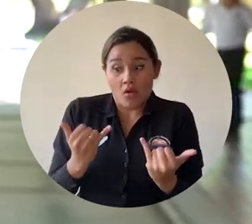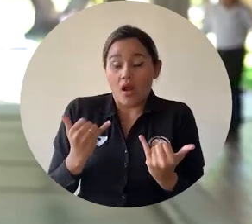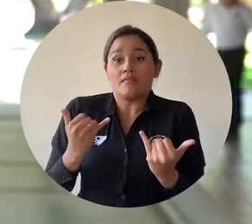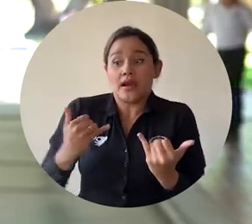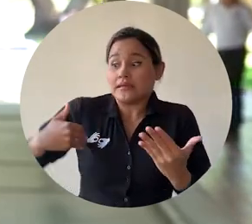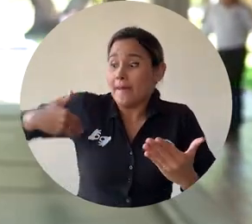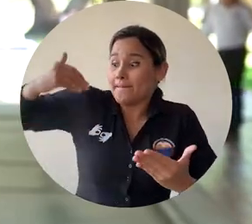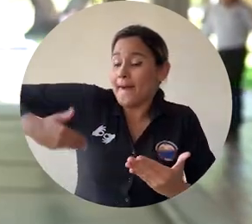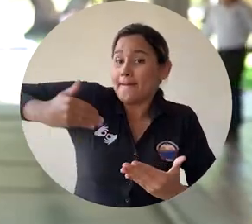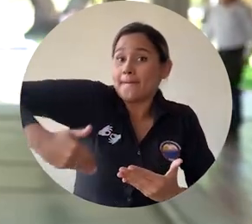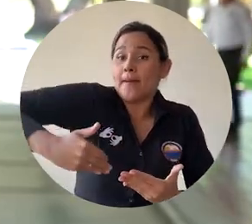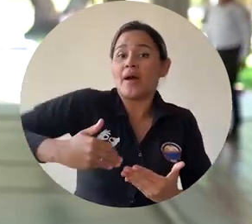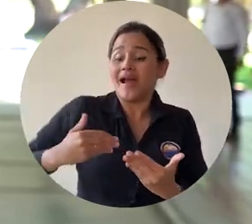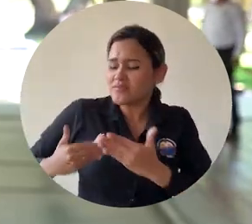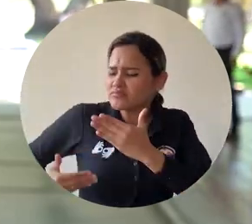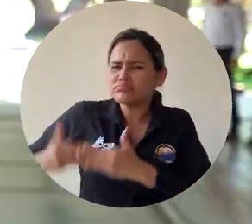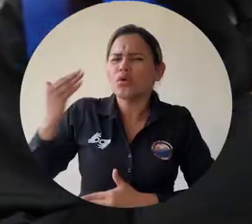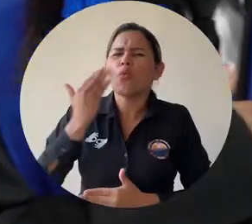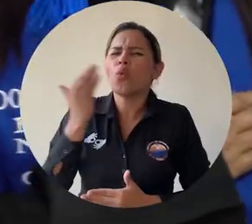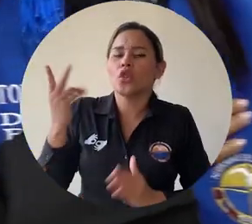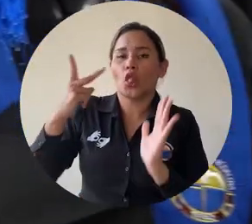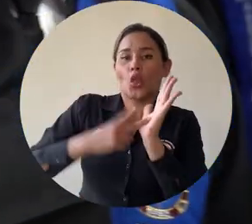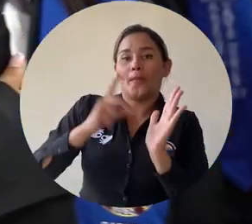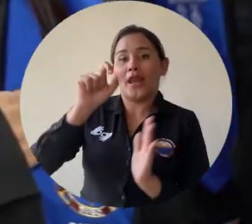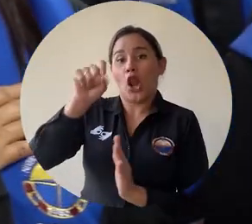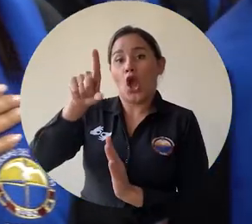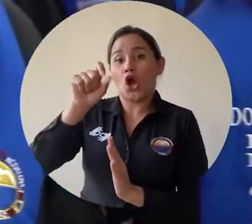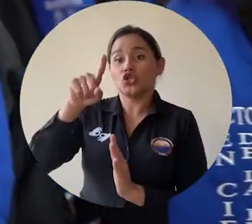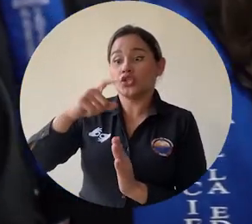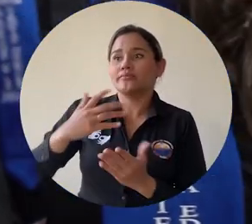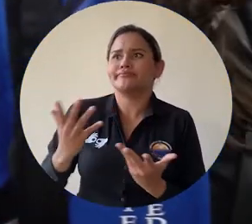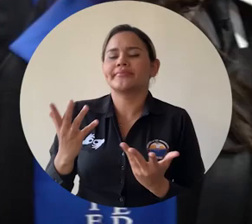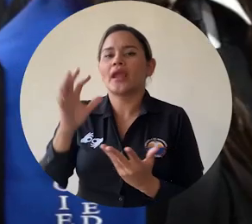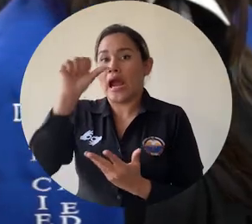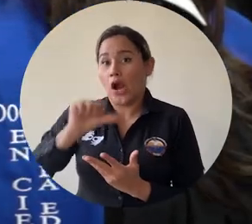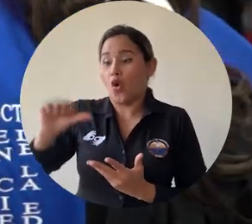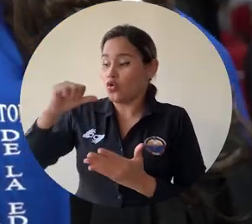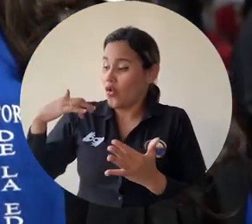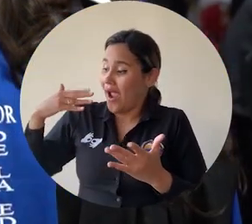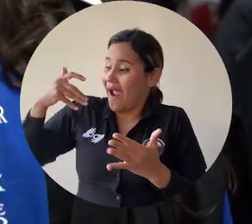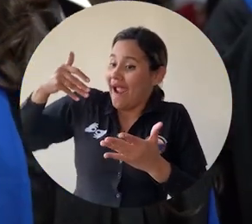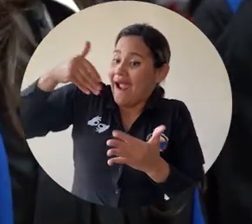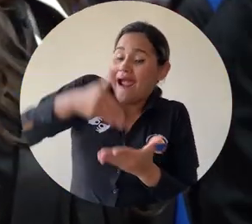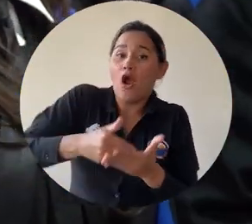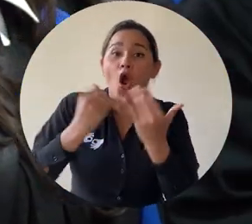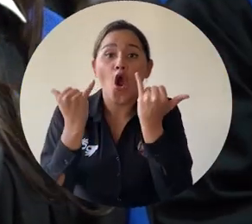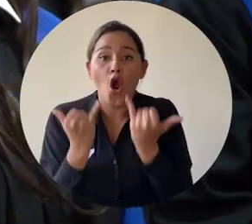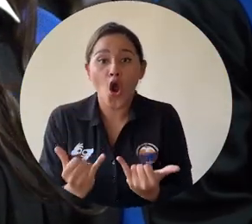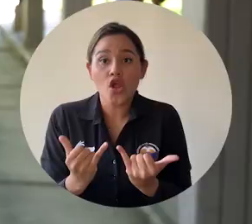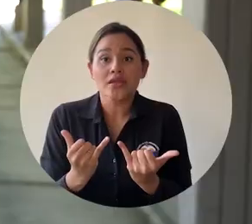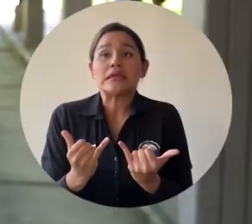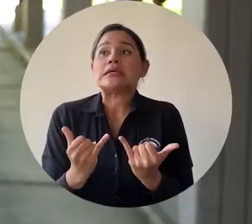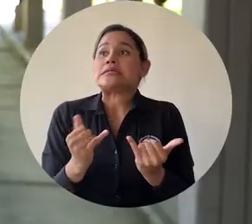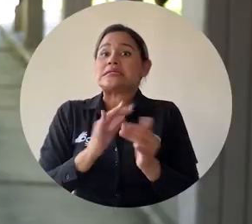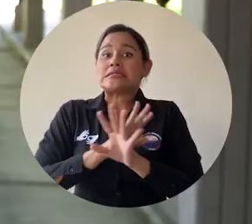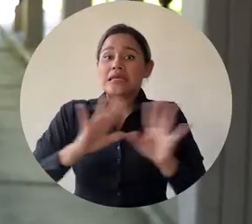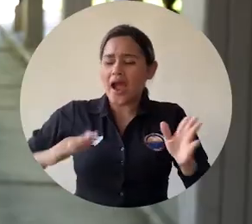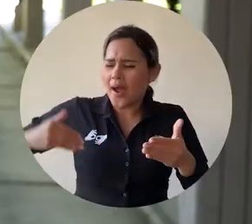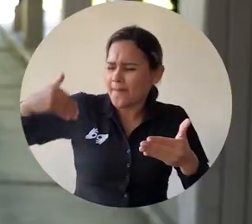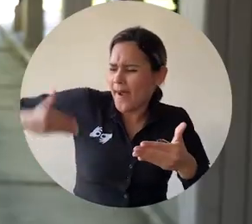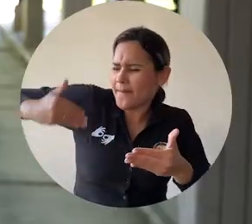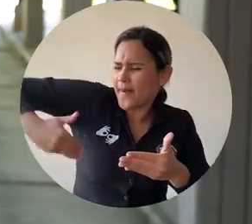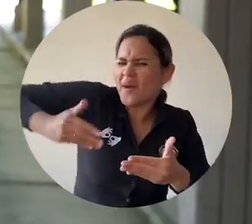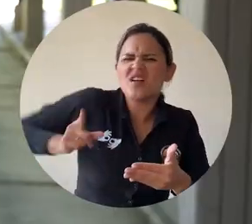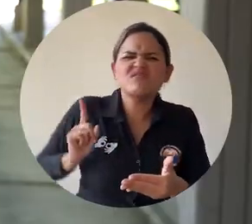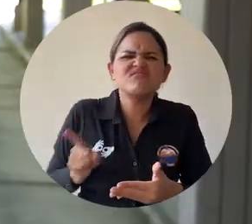en la cronología desde que el doctorado inicia en el año 2011, estamos hablando de agosto, hasta hoy, y